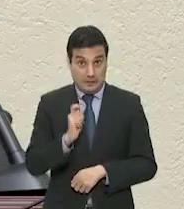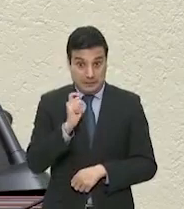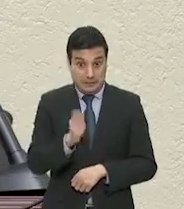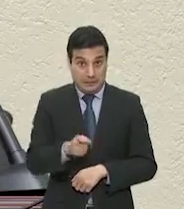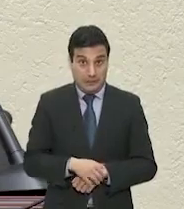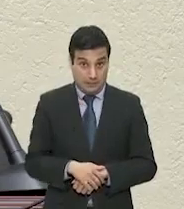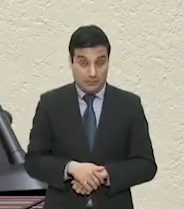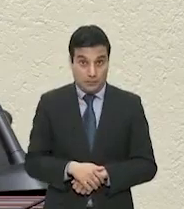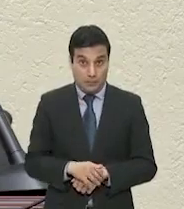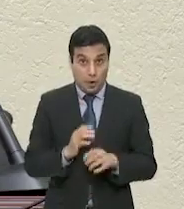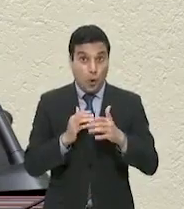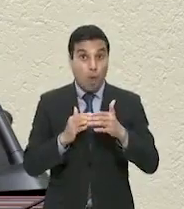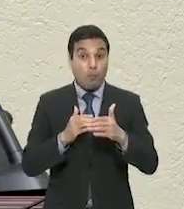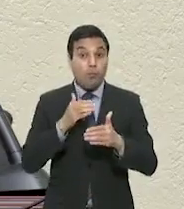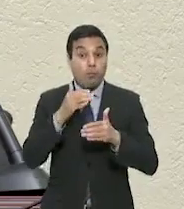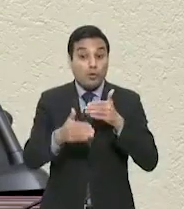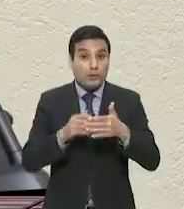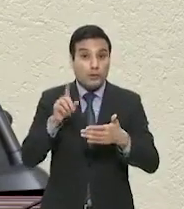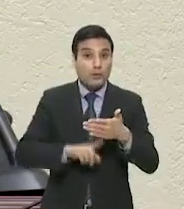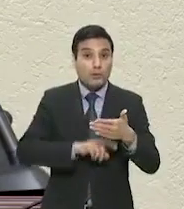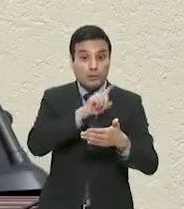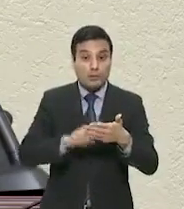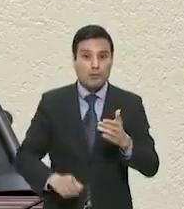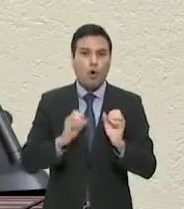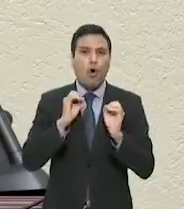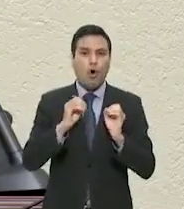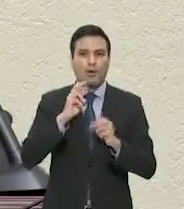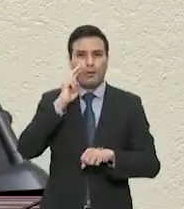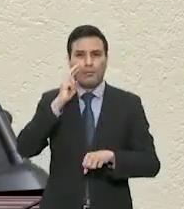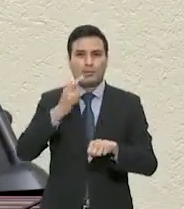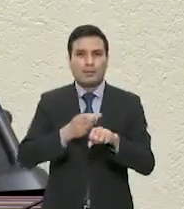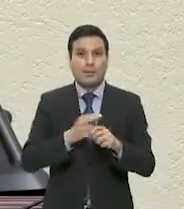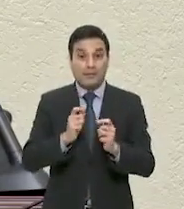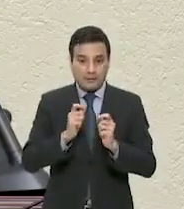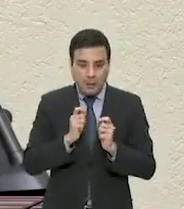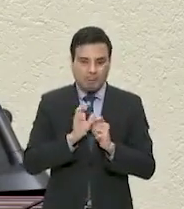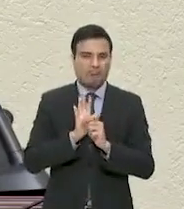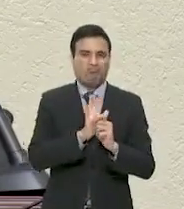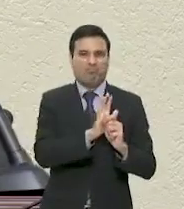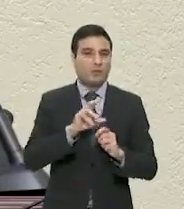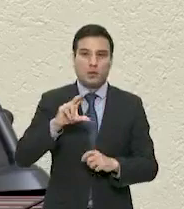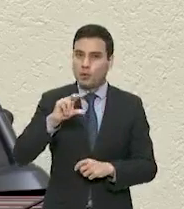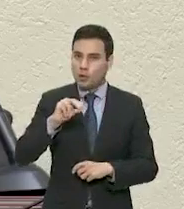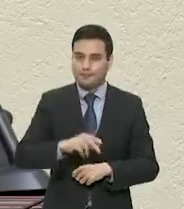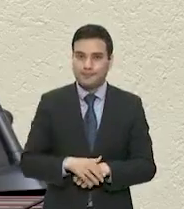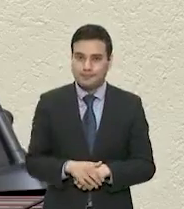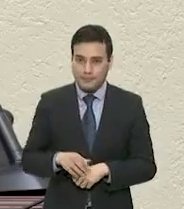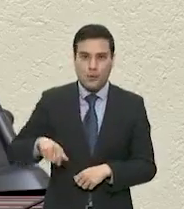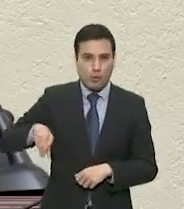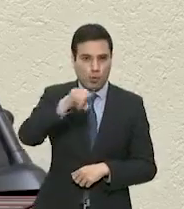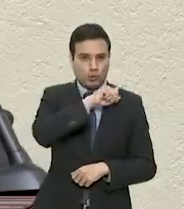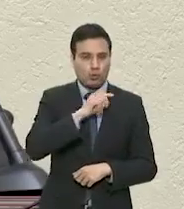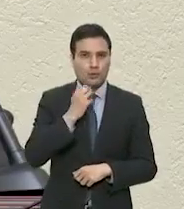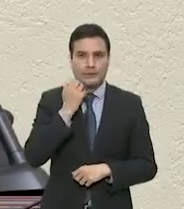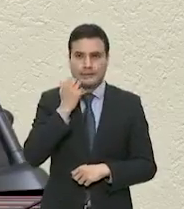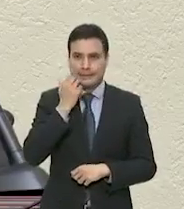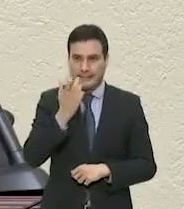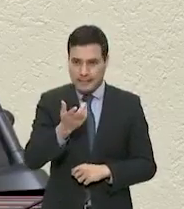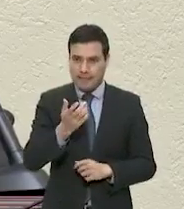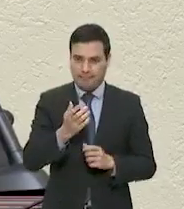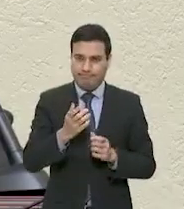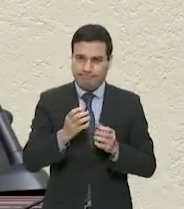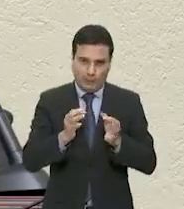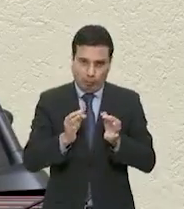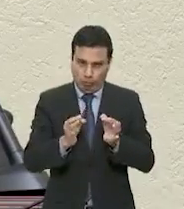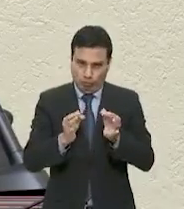del proceso o de una negativa a cumplir con las obligaciones constitucionales del ine se trata de un acuerdo que busca dotar de certeza plena de este ejercicio